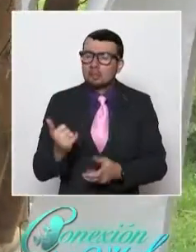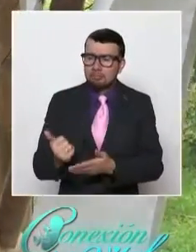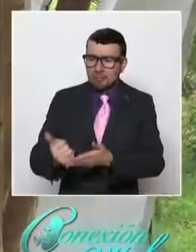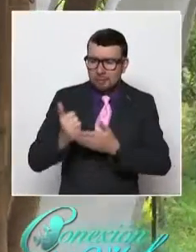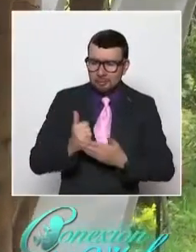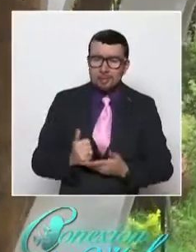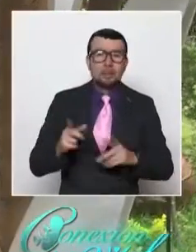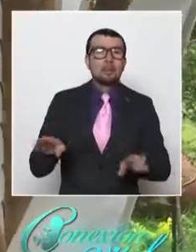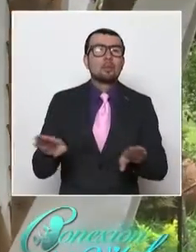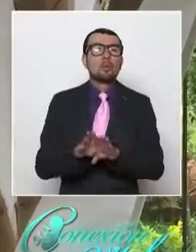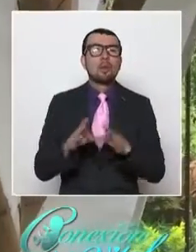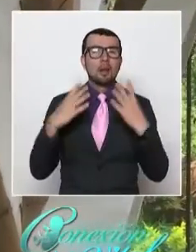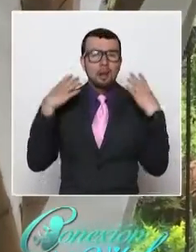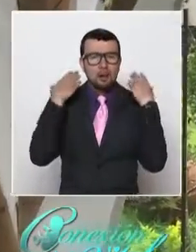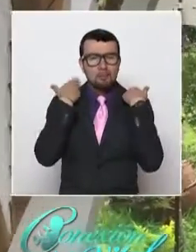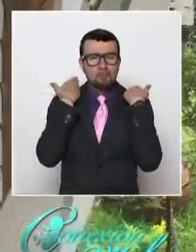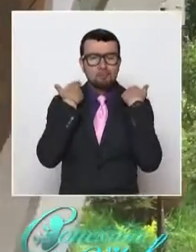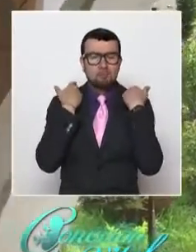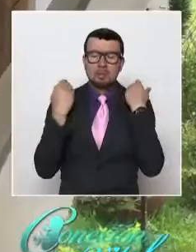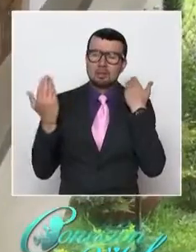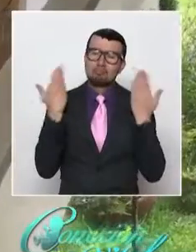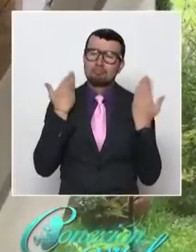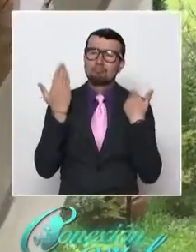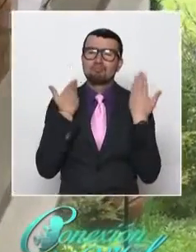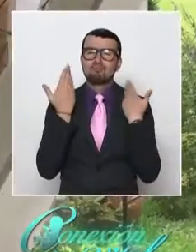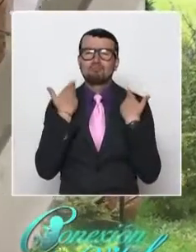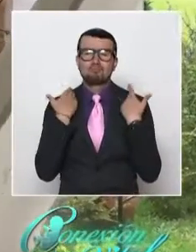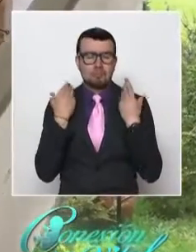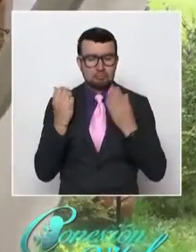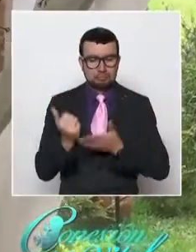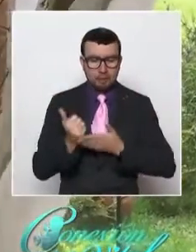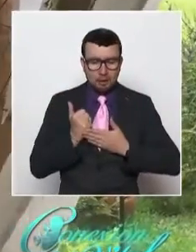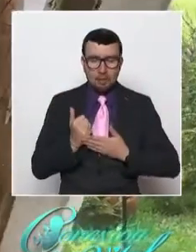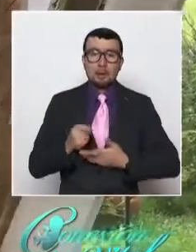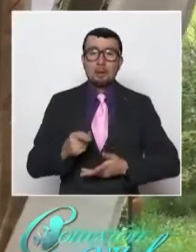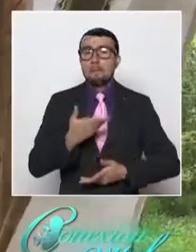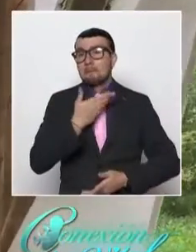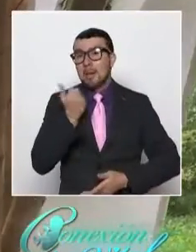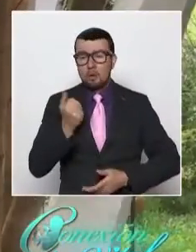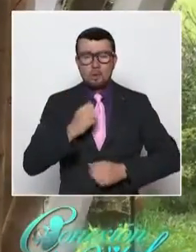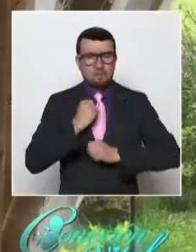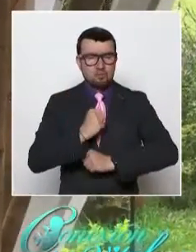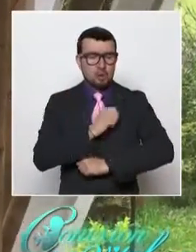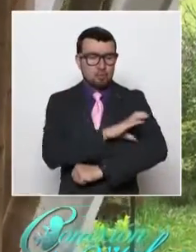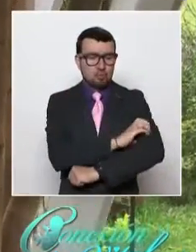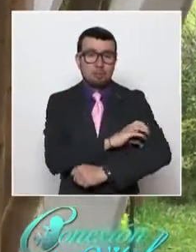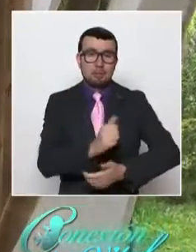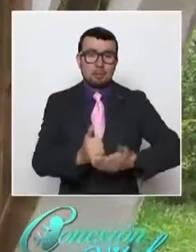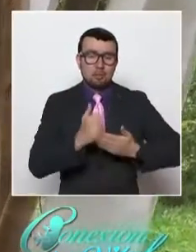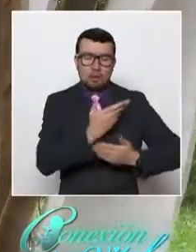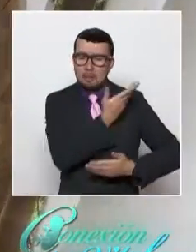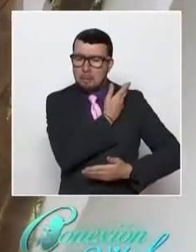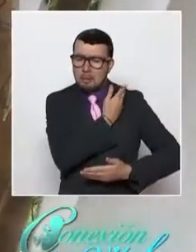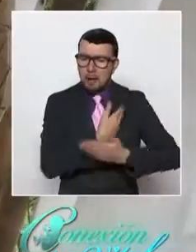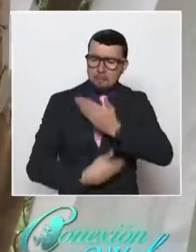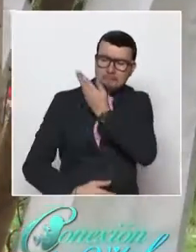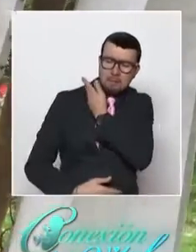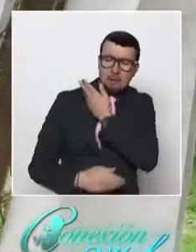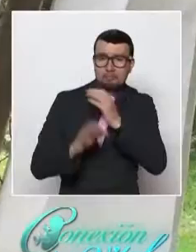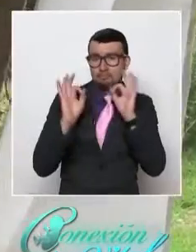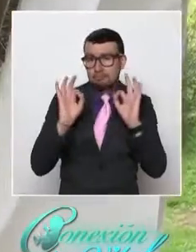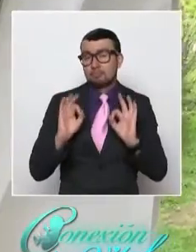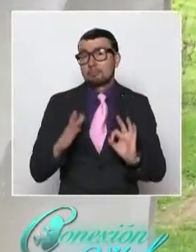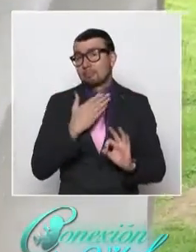los hombros, mejorando así pues la parte muscular. Doctora Carolina, una de las técnicas que usted